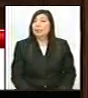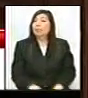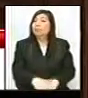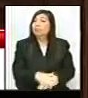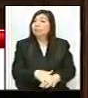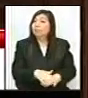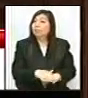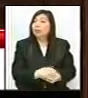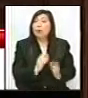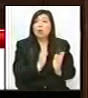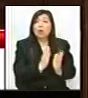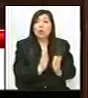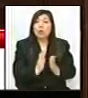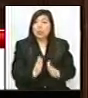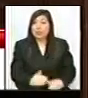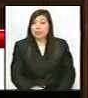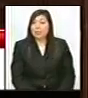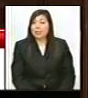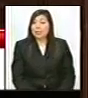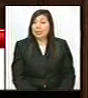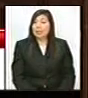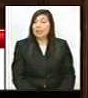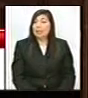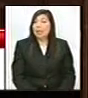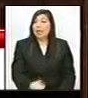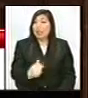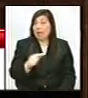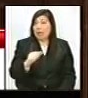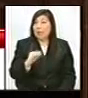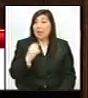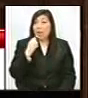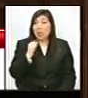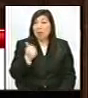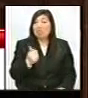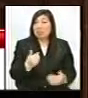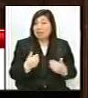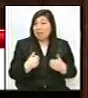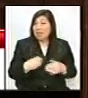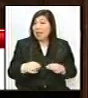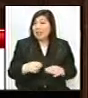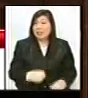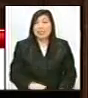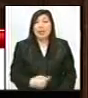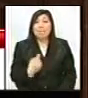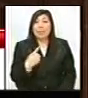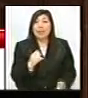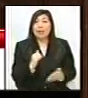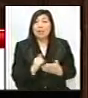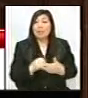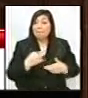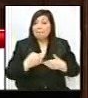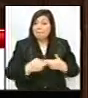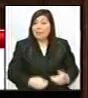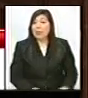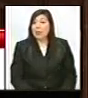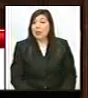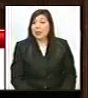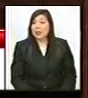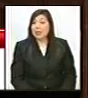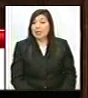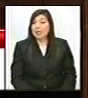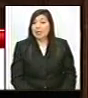gestiones o coordinaciones que el señor Guido Aguila habría realizado para efectos de promover a la